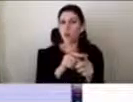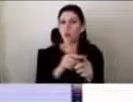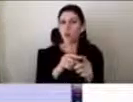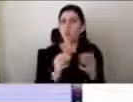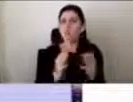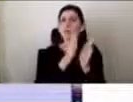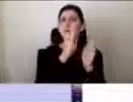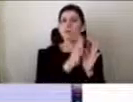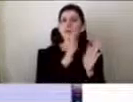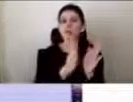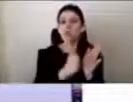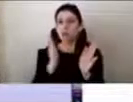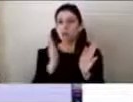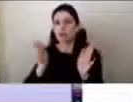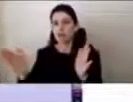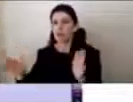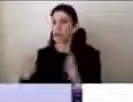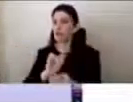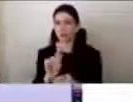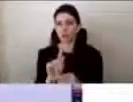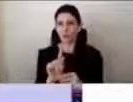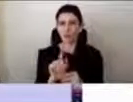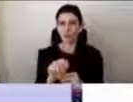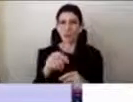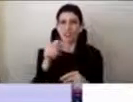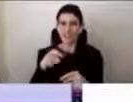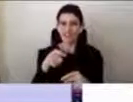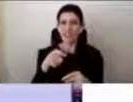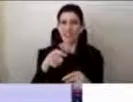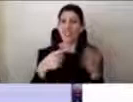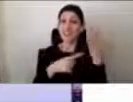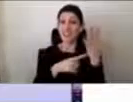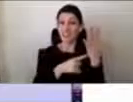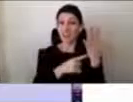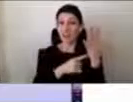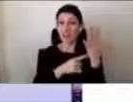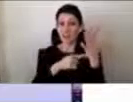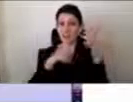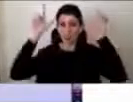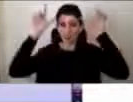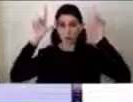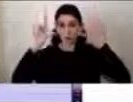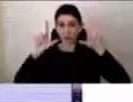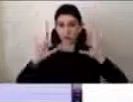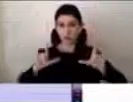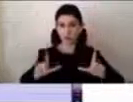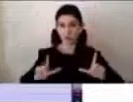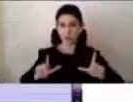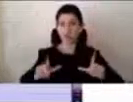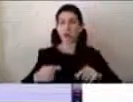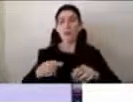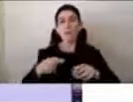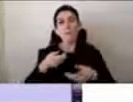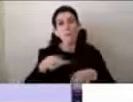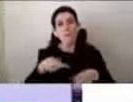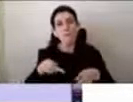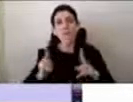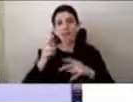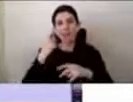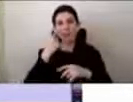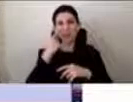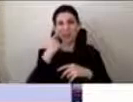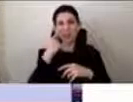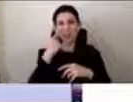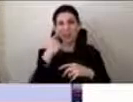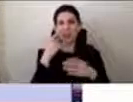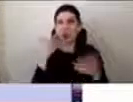y que el avance de las tecnologías de neuroimagen nos ha permitido conocer acerca de el cómo y dónde se va